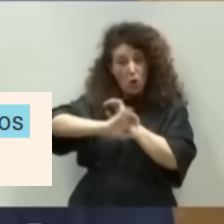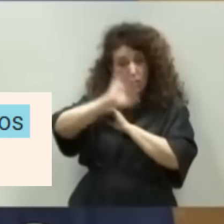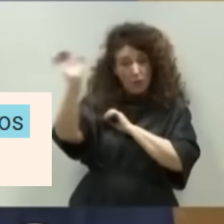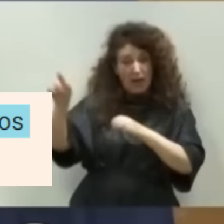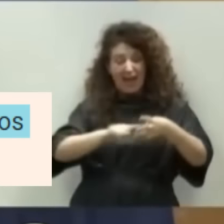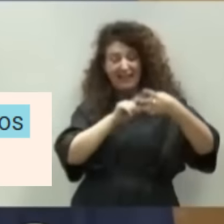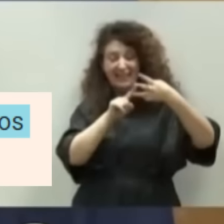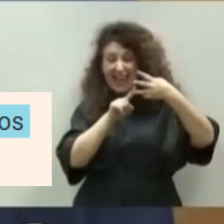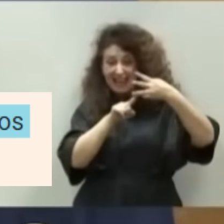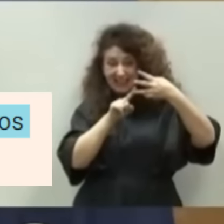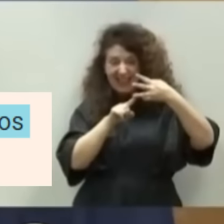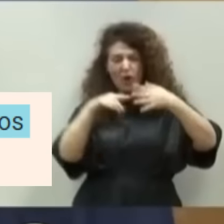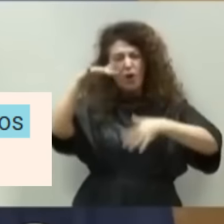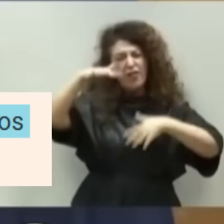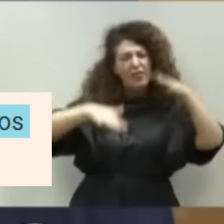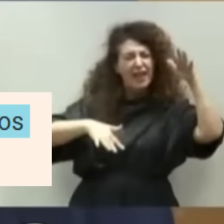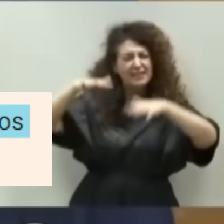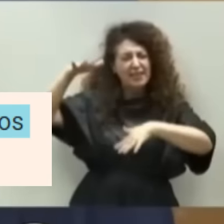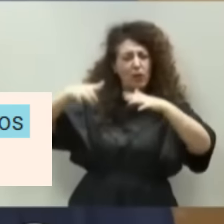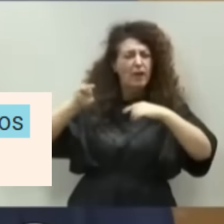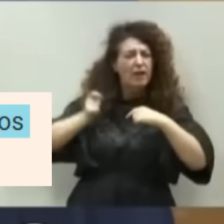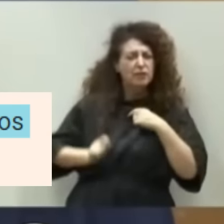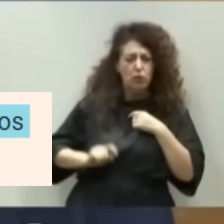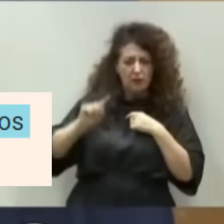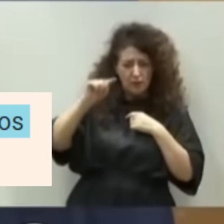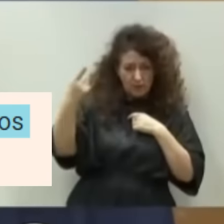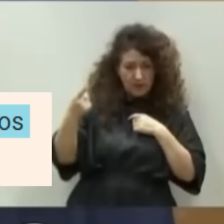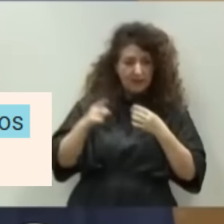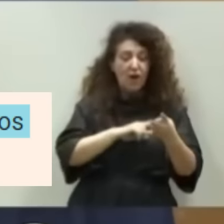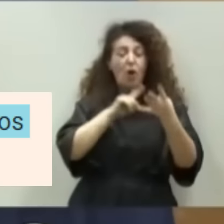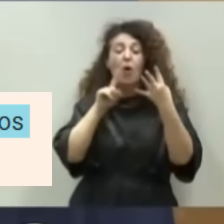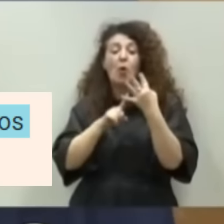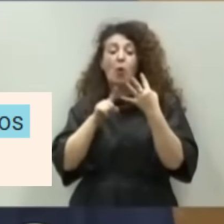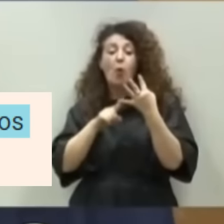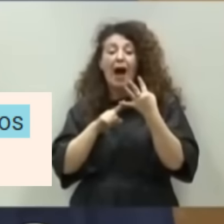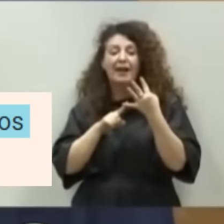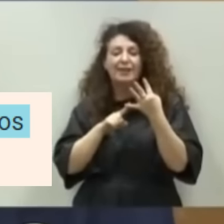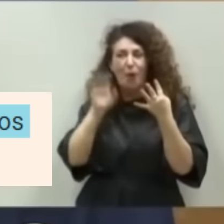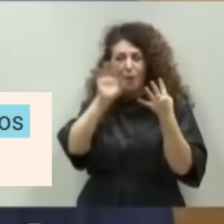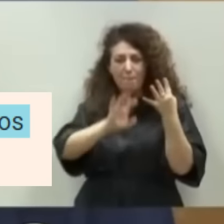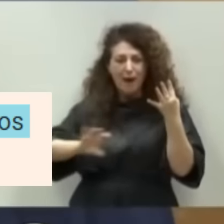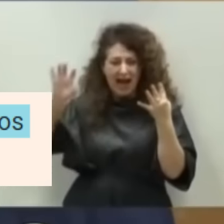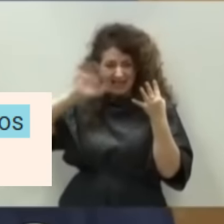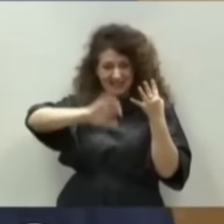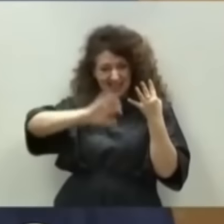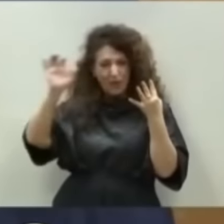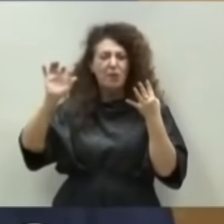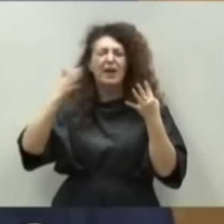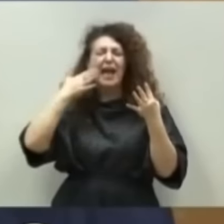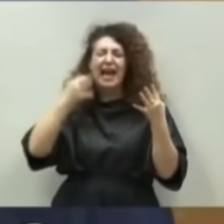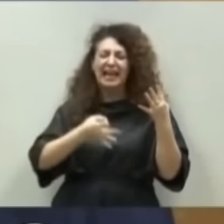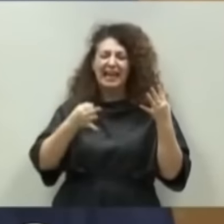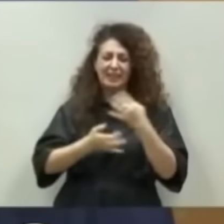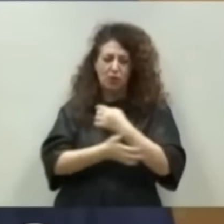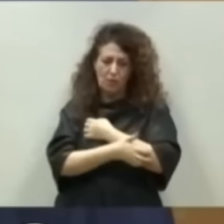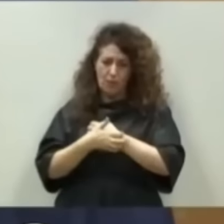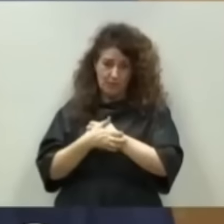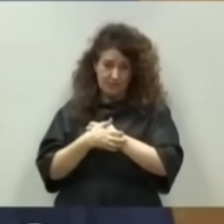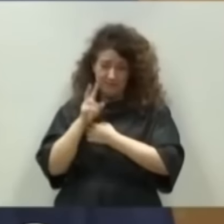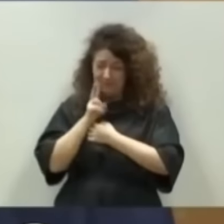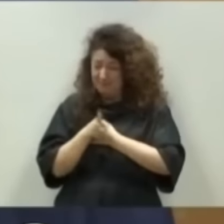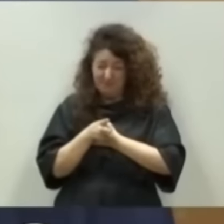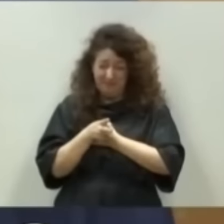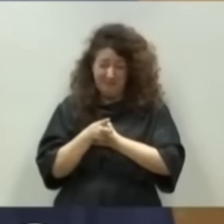con mayor desigualdad de renta y es el cuarto país con más población en riesgo de pobreza. Esto es algo evidentemente inaceptable, que tiene que ver con un